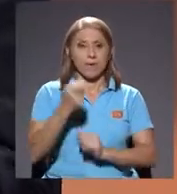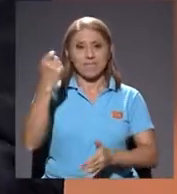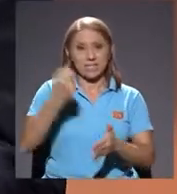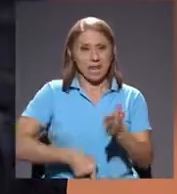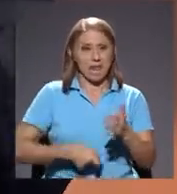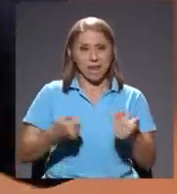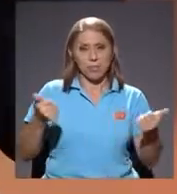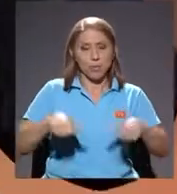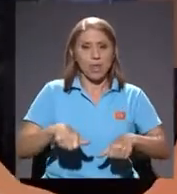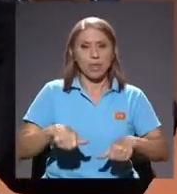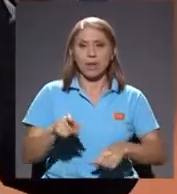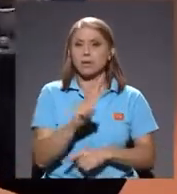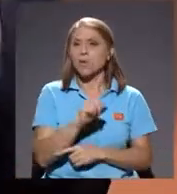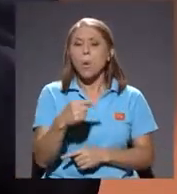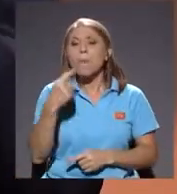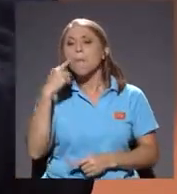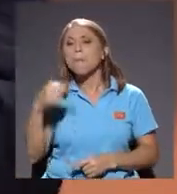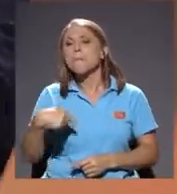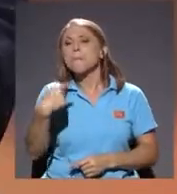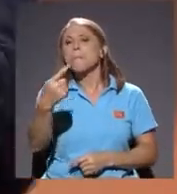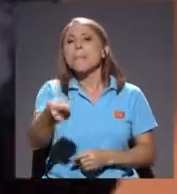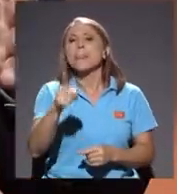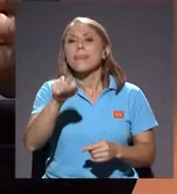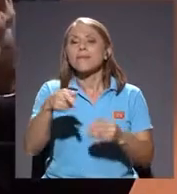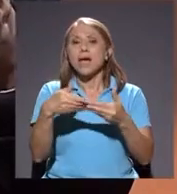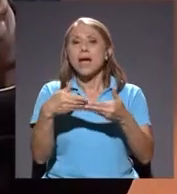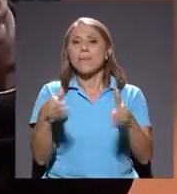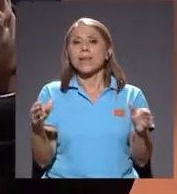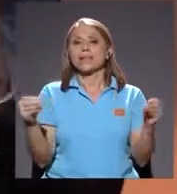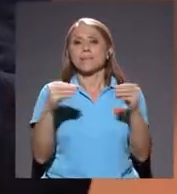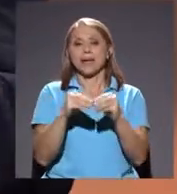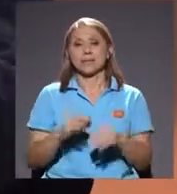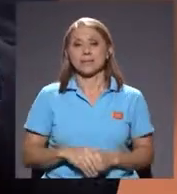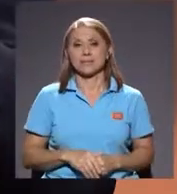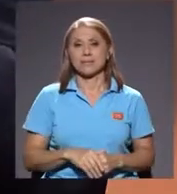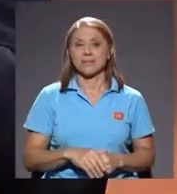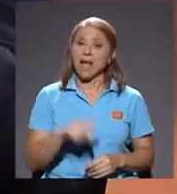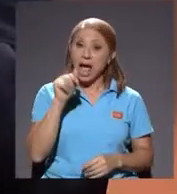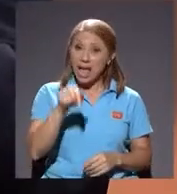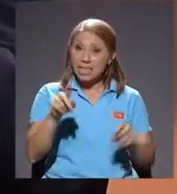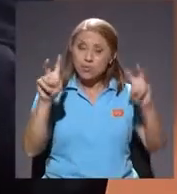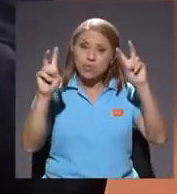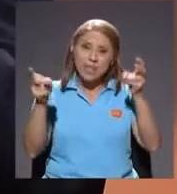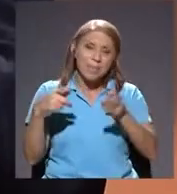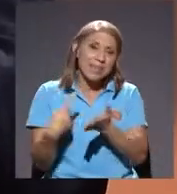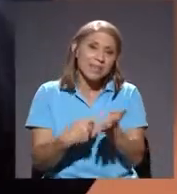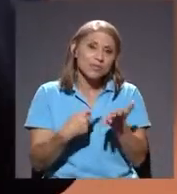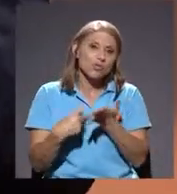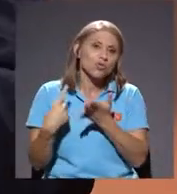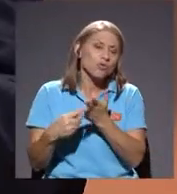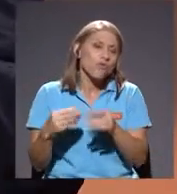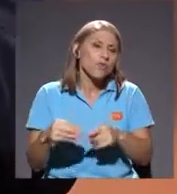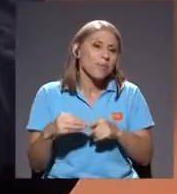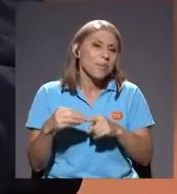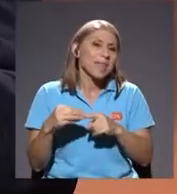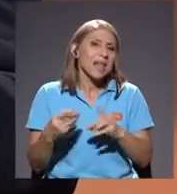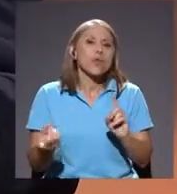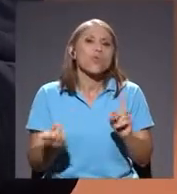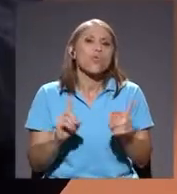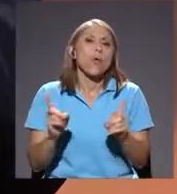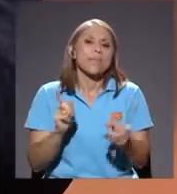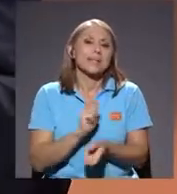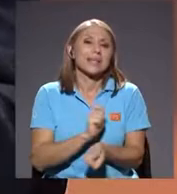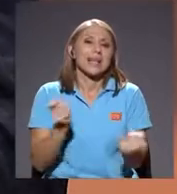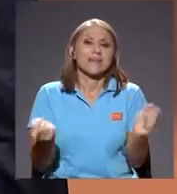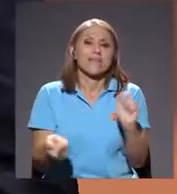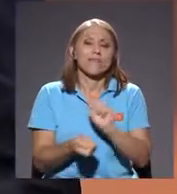sino que el programa se tiene que ampliar más y sobre eso digamos hay un tema de discusión fundamental es cuál va a ser la reforma del estado